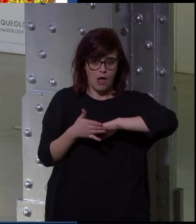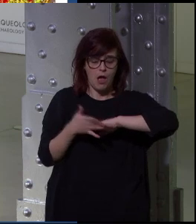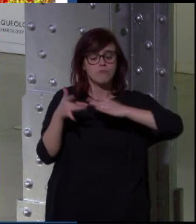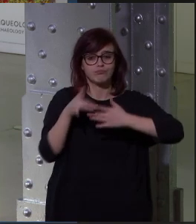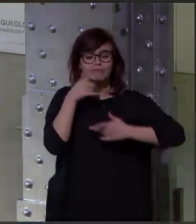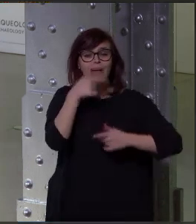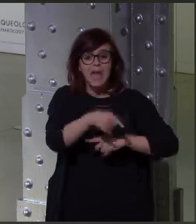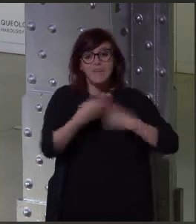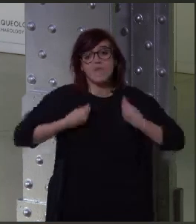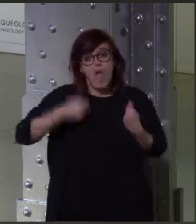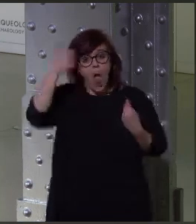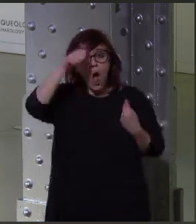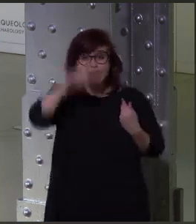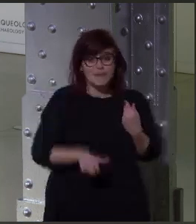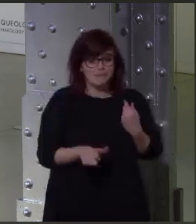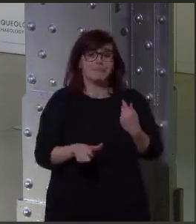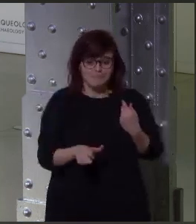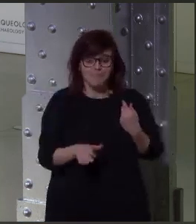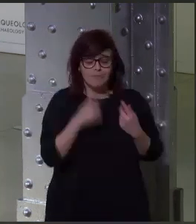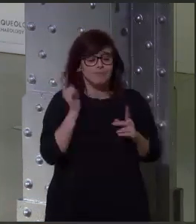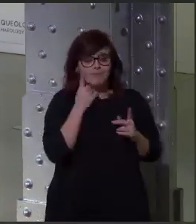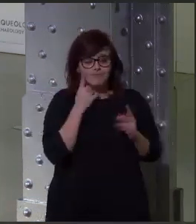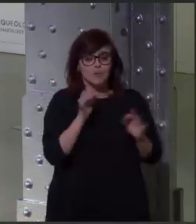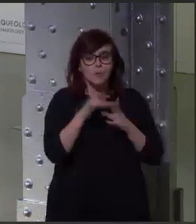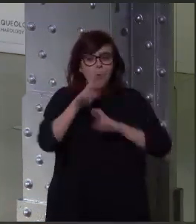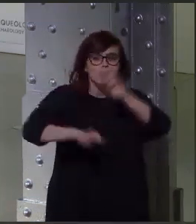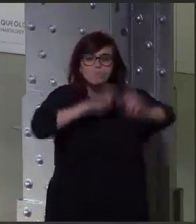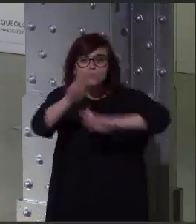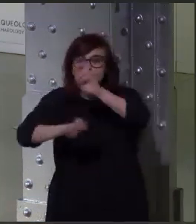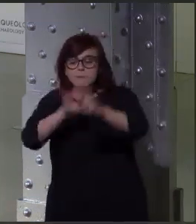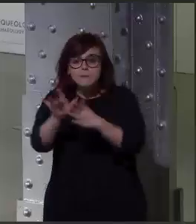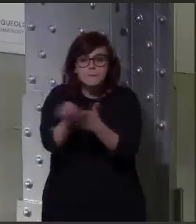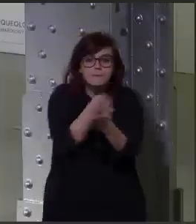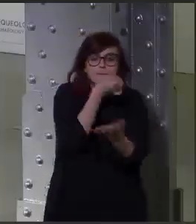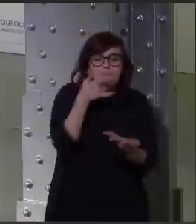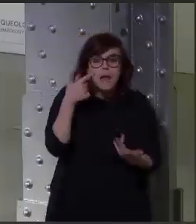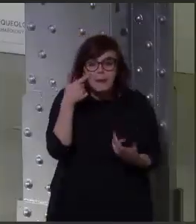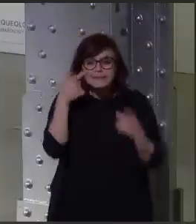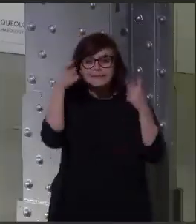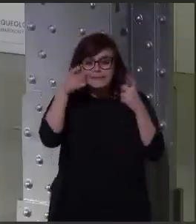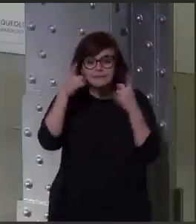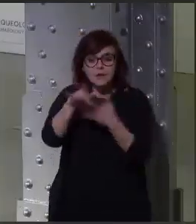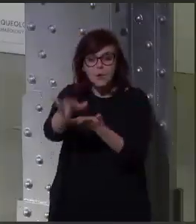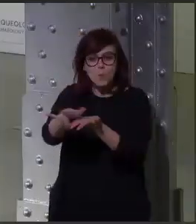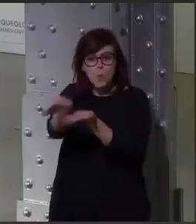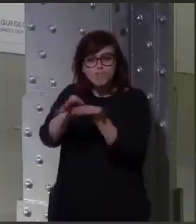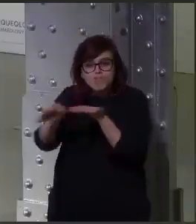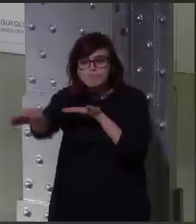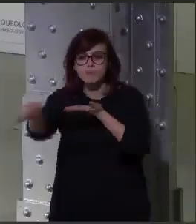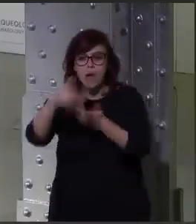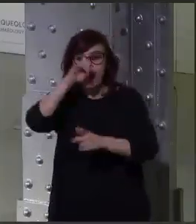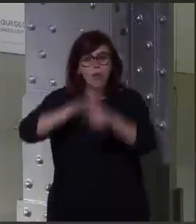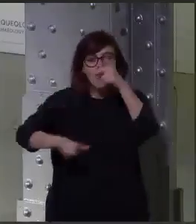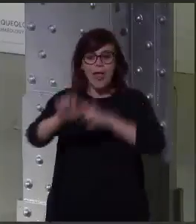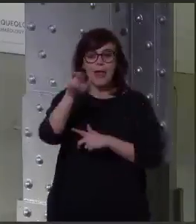es donde vive el hombre. Entonces, buscando estos lugares remotos, vamos a sitios muy lejanos, y me acuerdo una vez me